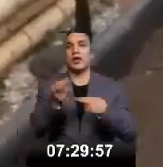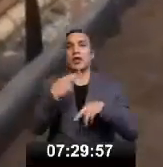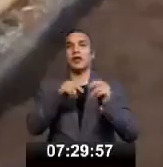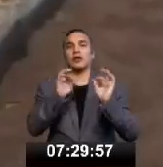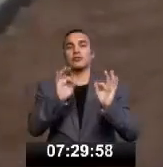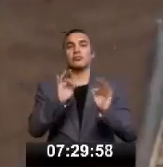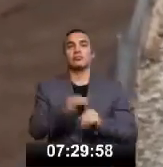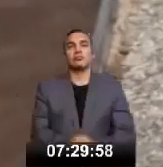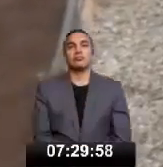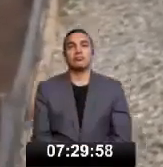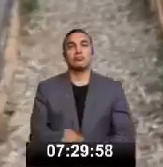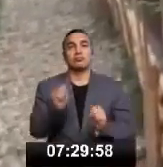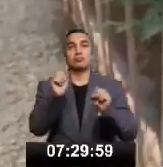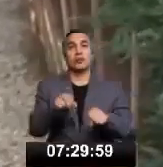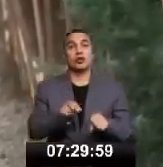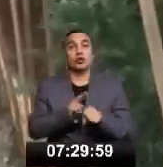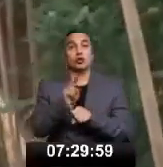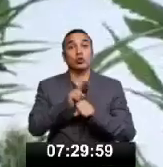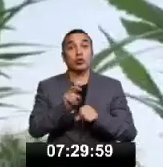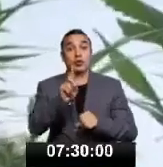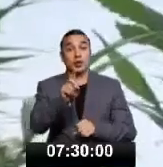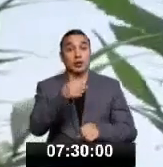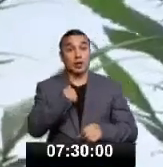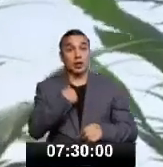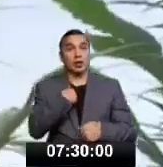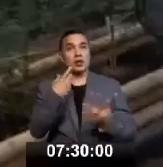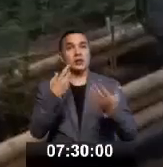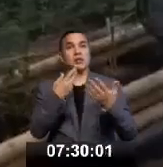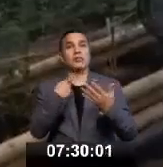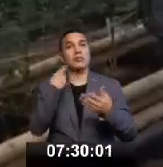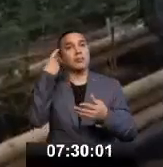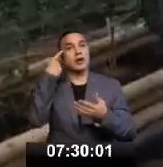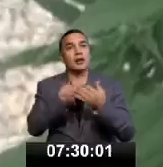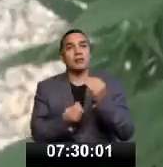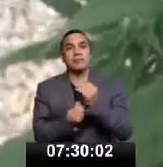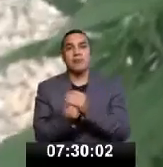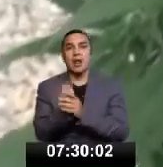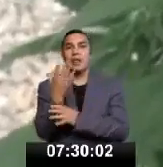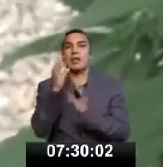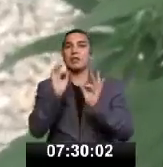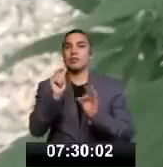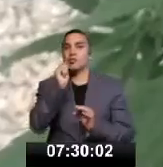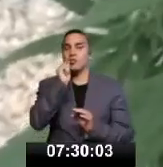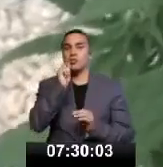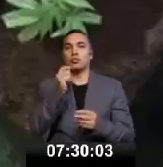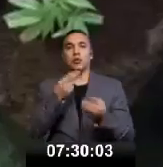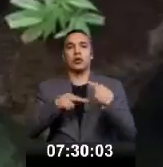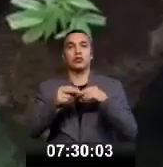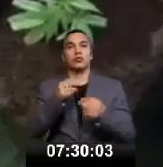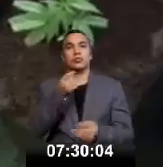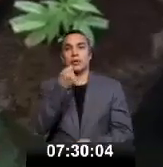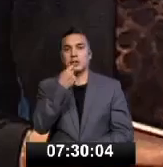a que podrían usar la infraestructura que poseen, como los invernaderos. Alcibiades Sonoprates, Televisión.